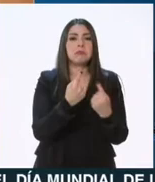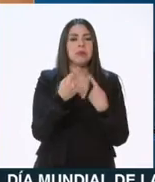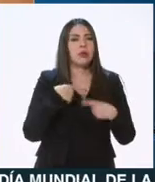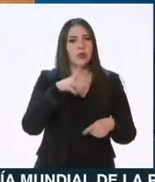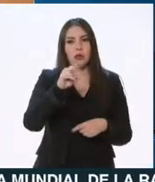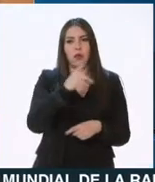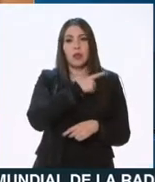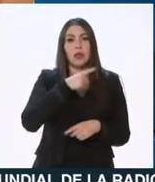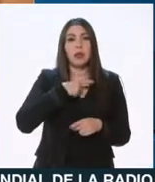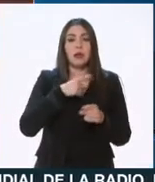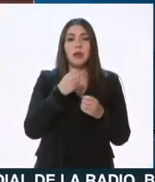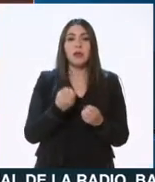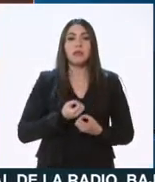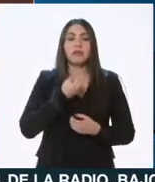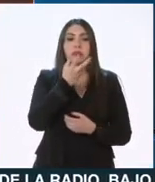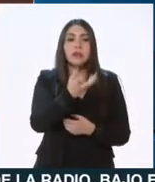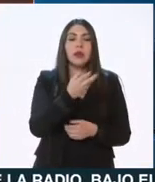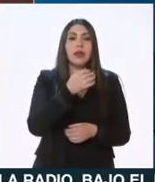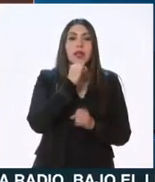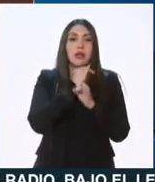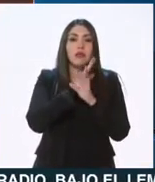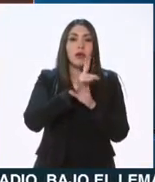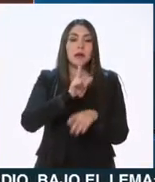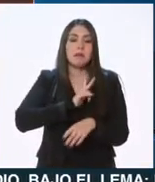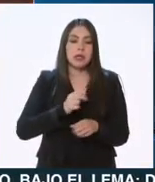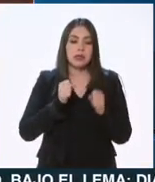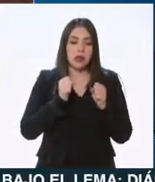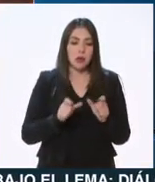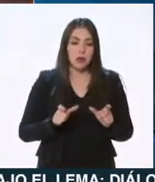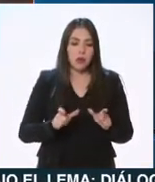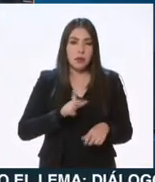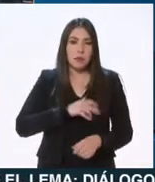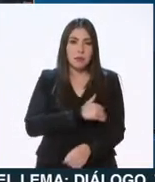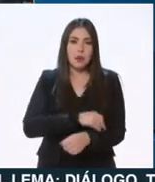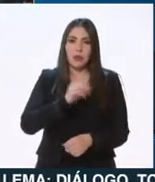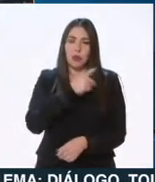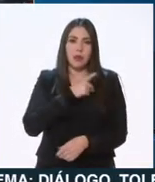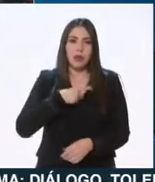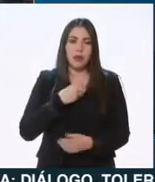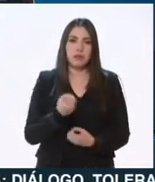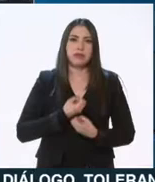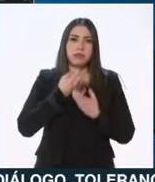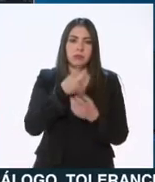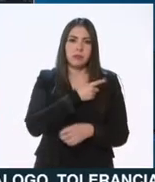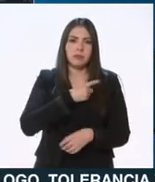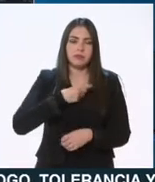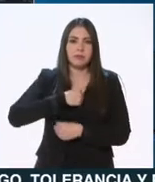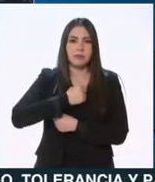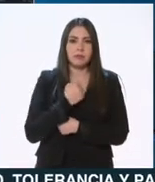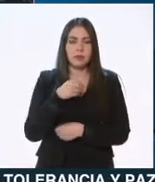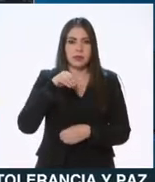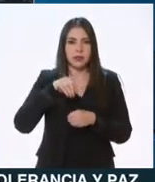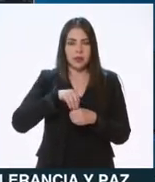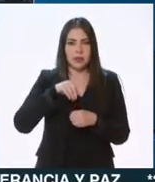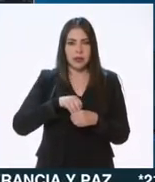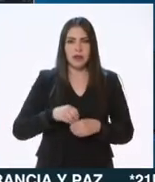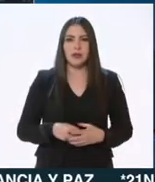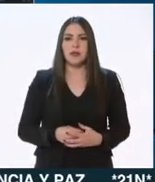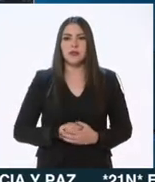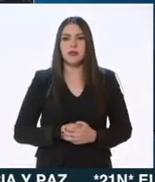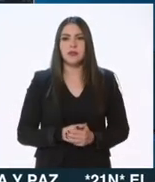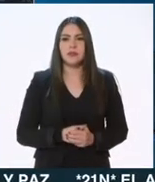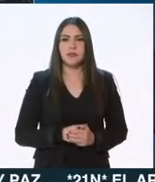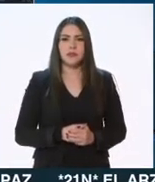pueda comprometer la seguridad de él o de nosotros como familia. Bien, director, la incidencia que tienen de